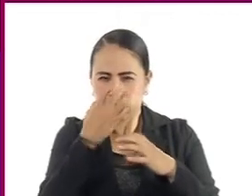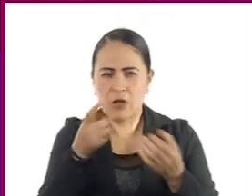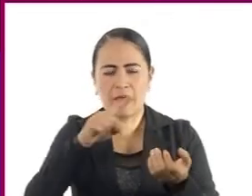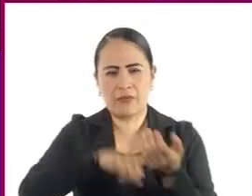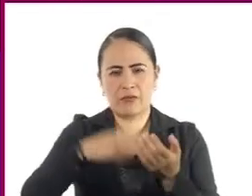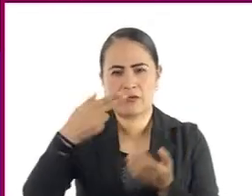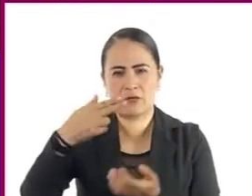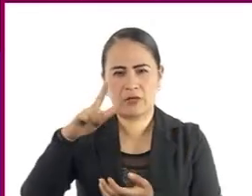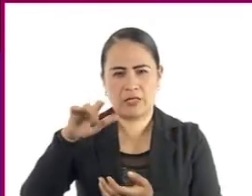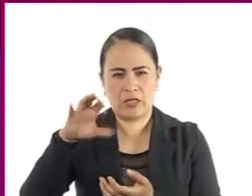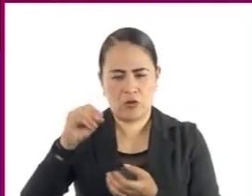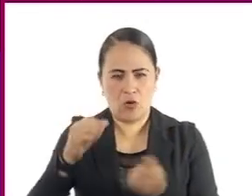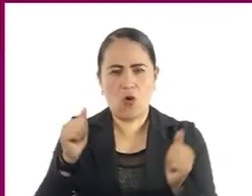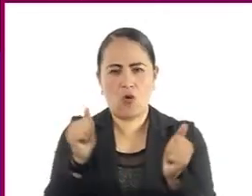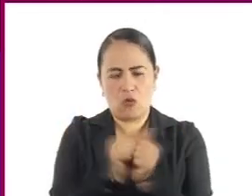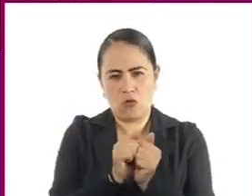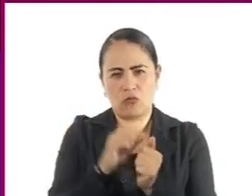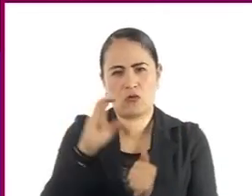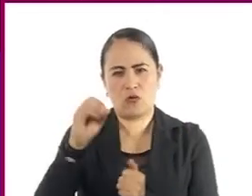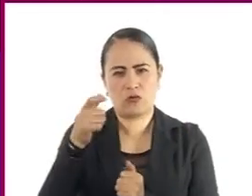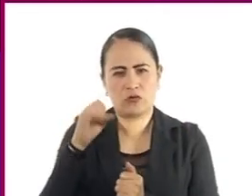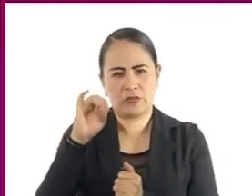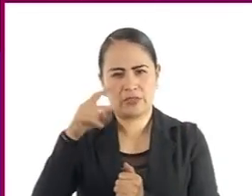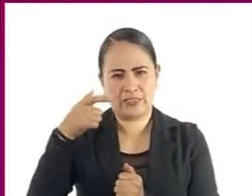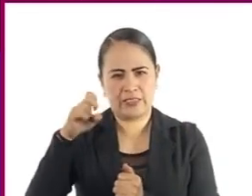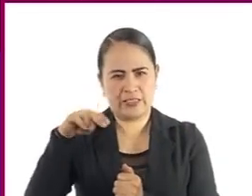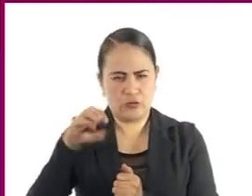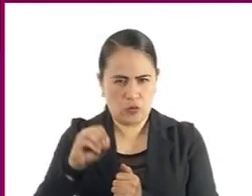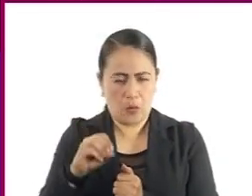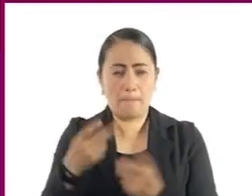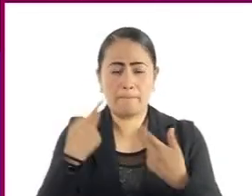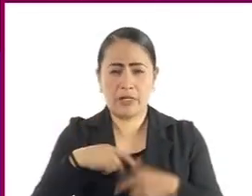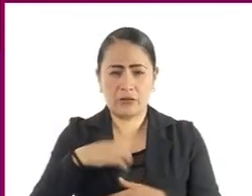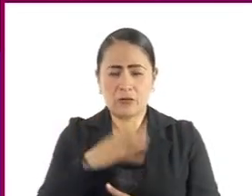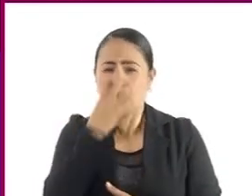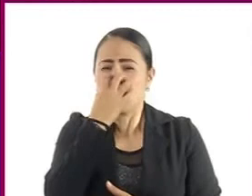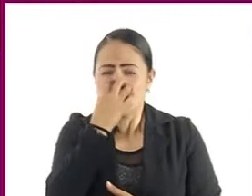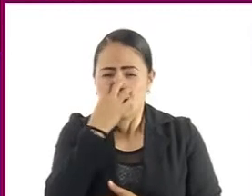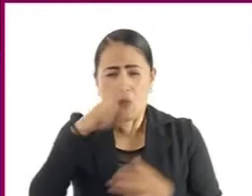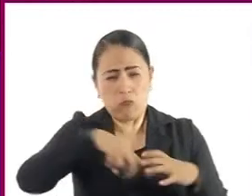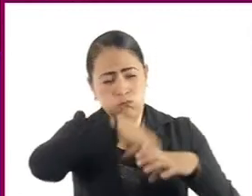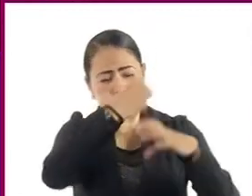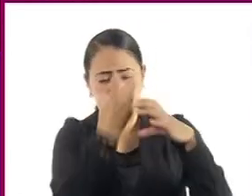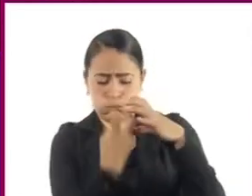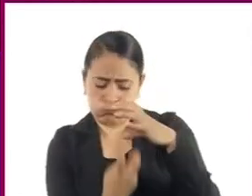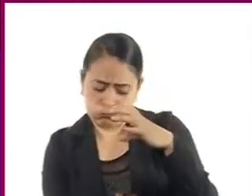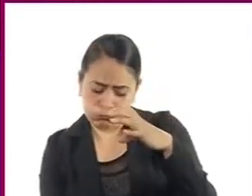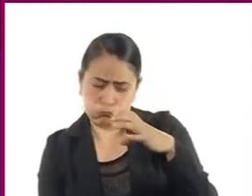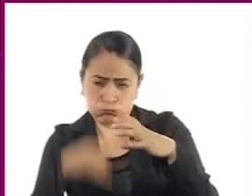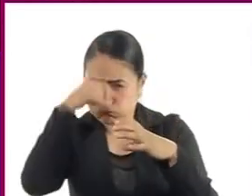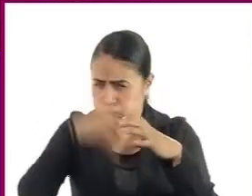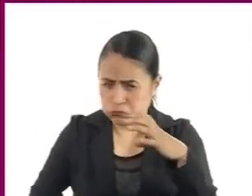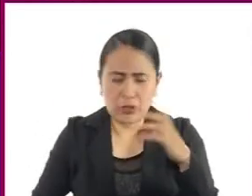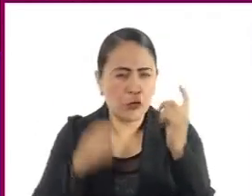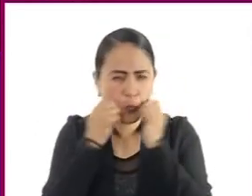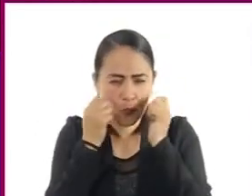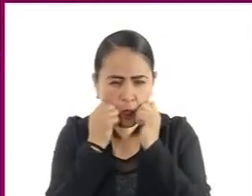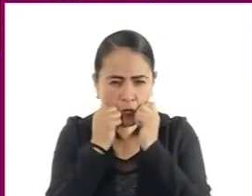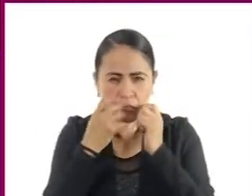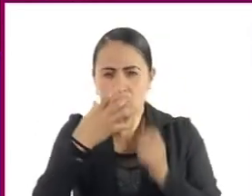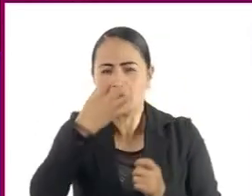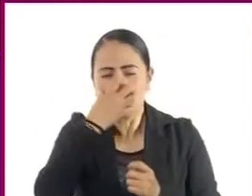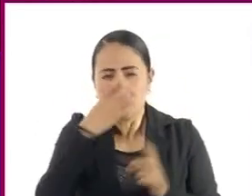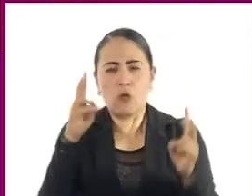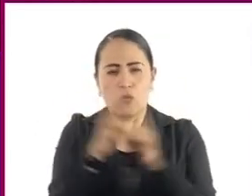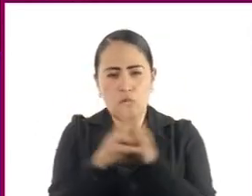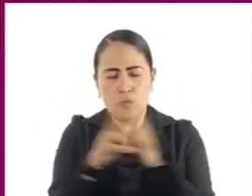un 20% oxígeno. De esta manera, pues los buzos pueden estar a grandes profundidades del agua. Y bueno, hay otras aplicaciones más, por